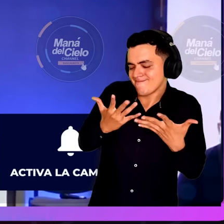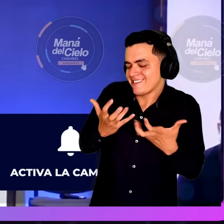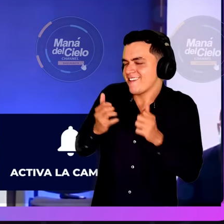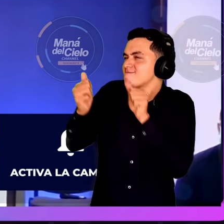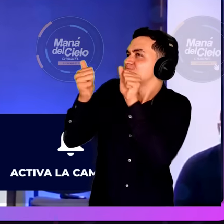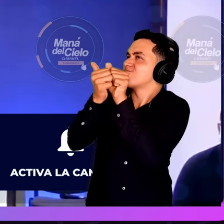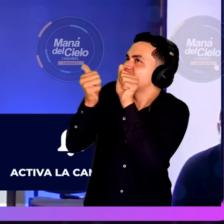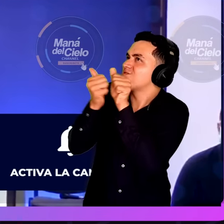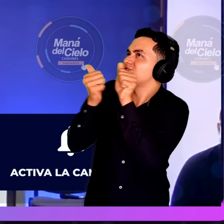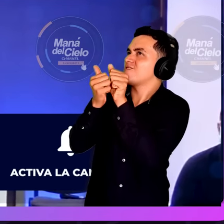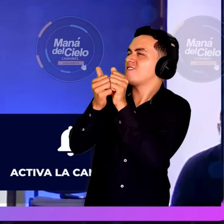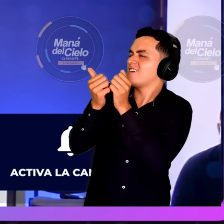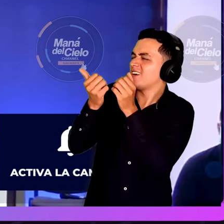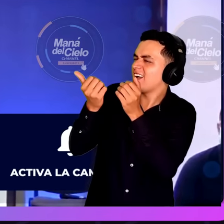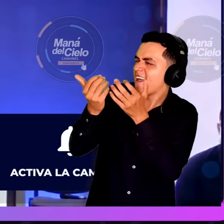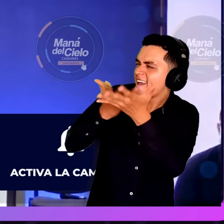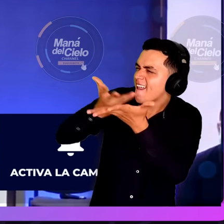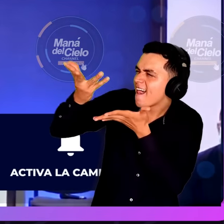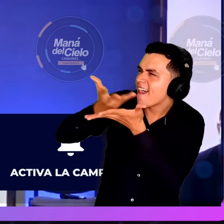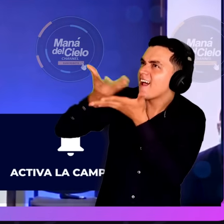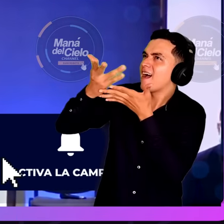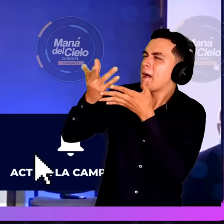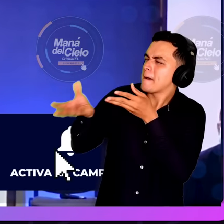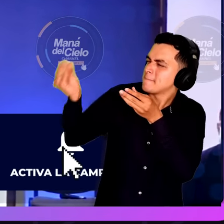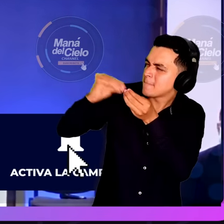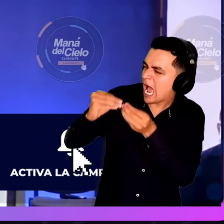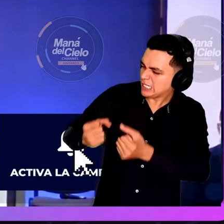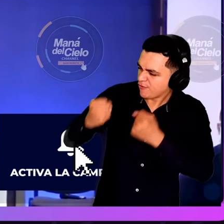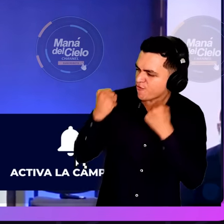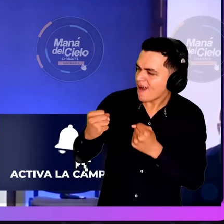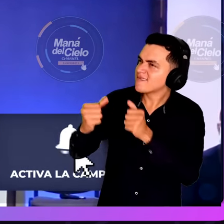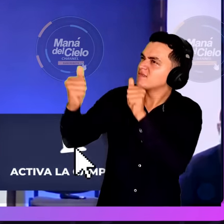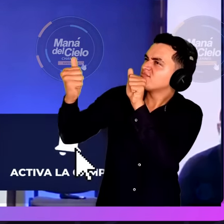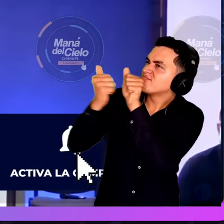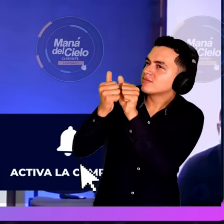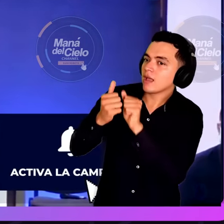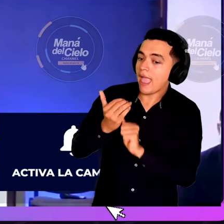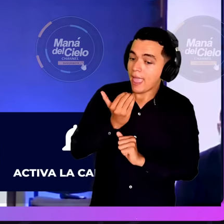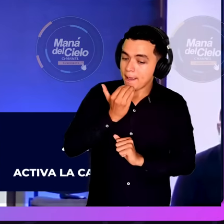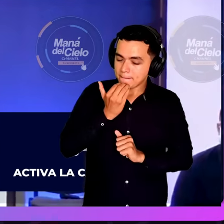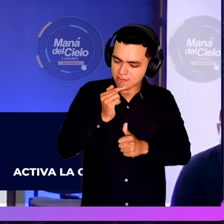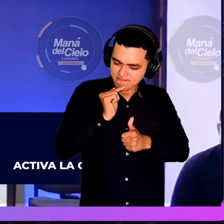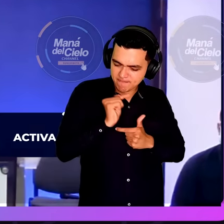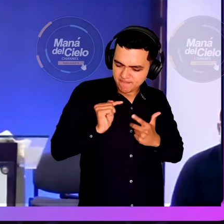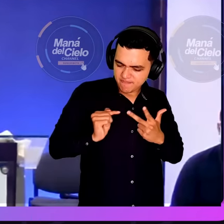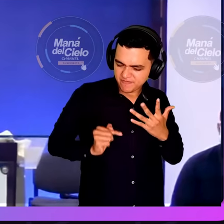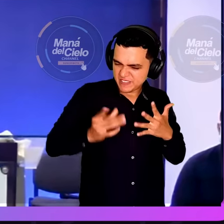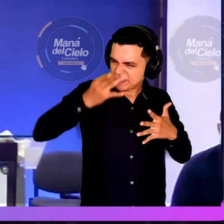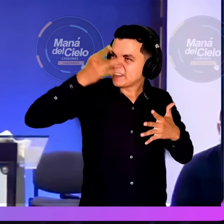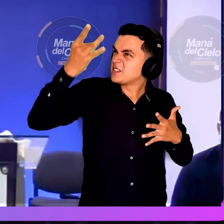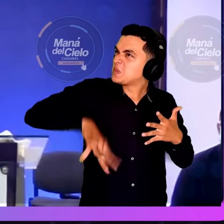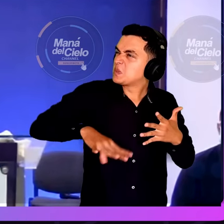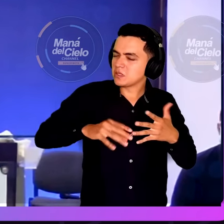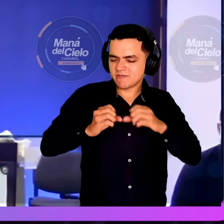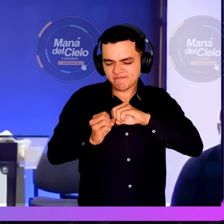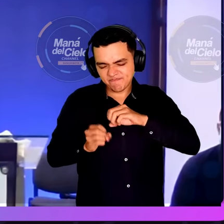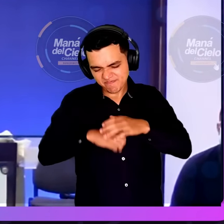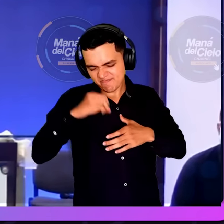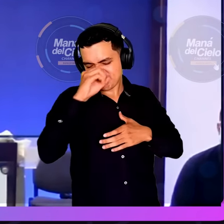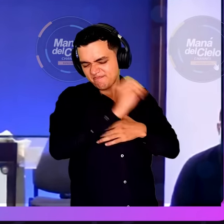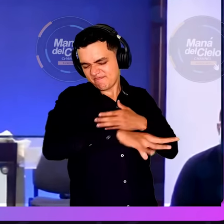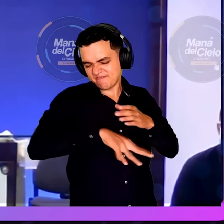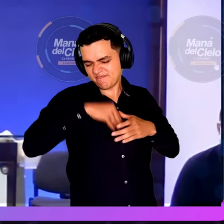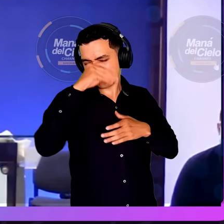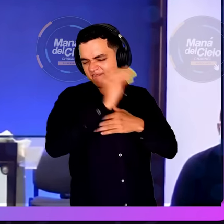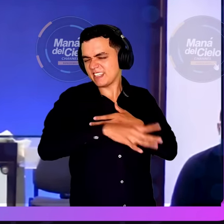veo, cuanto más te conozco, quiero saber más de ti. Y comenzar, Señor, sí, más de ti, más de ti. Y otro himno,